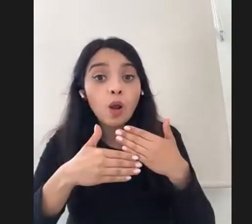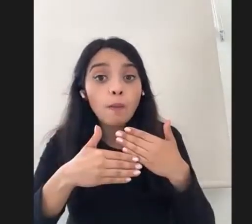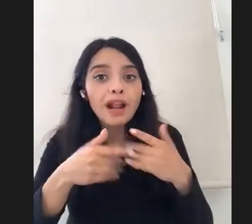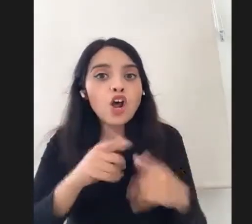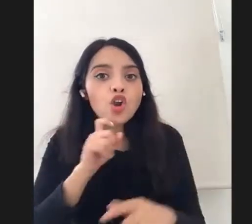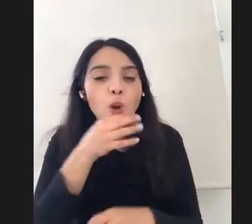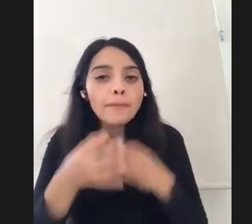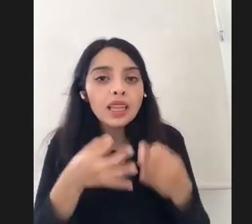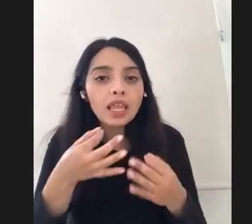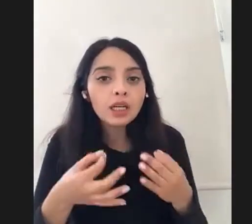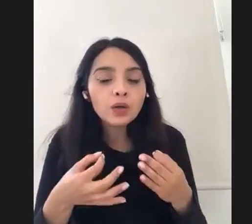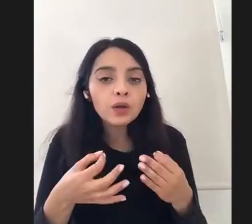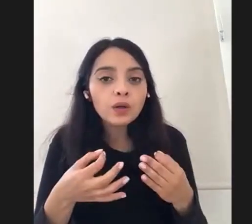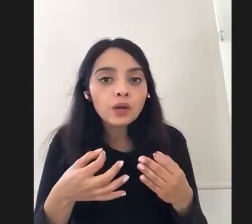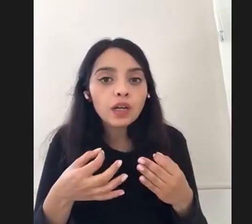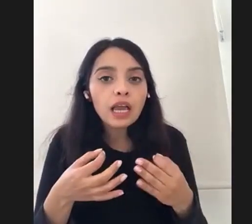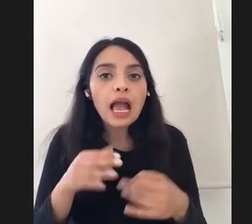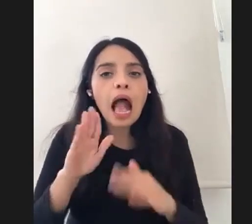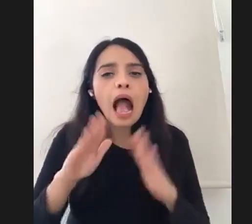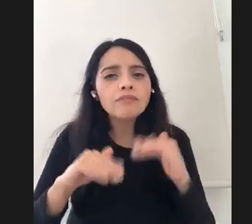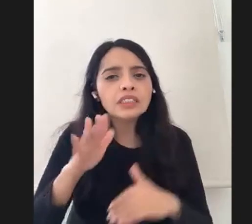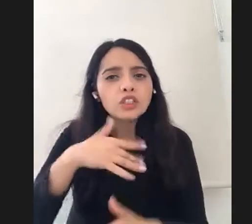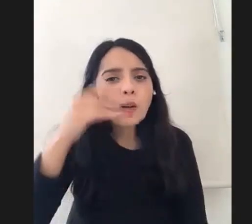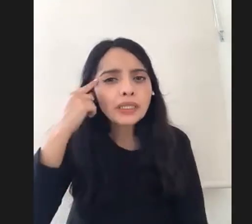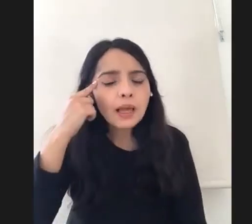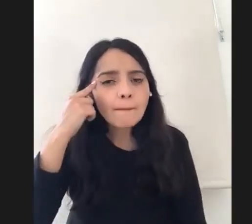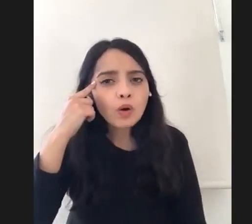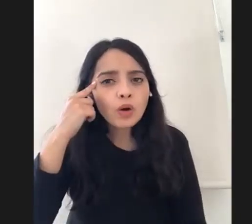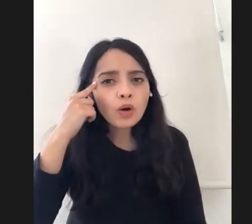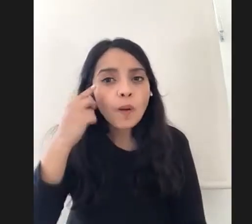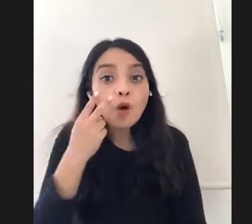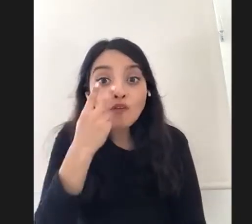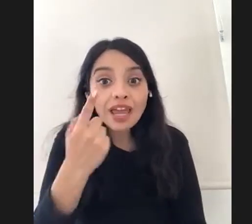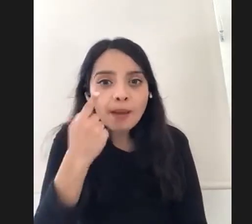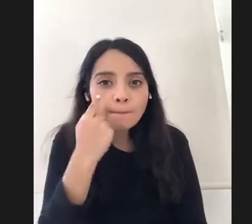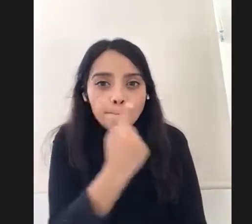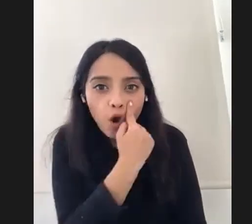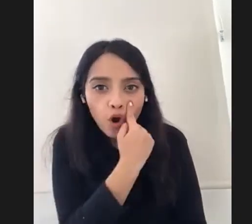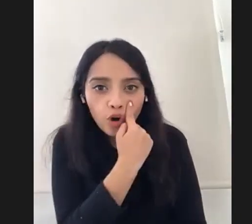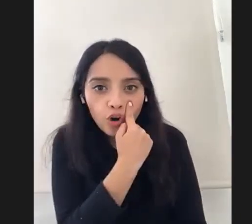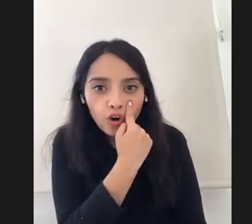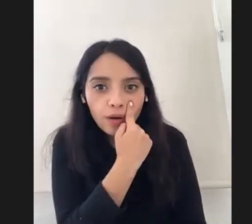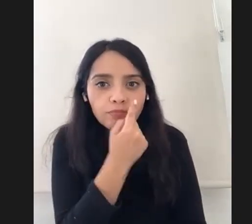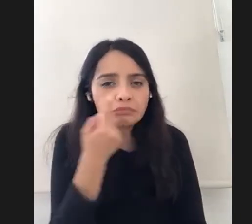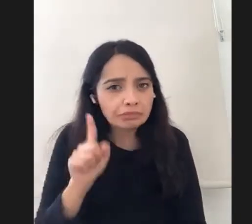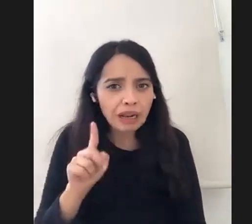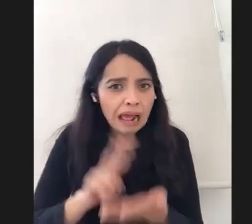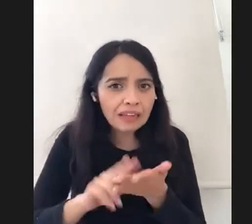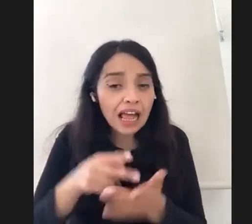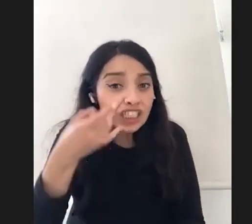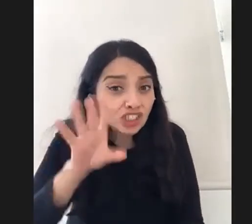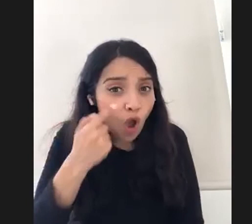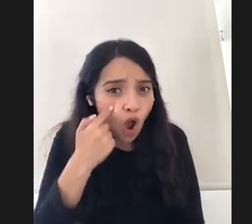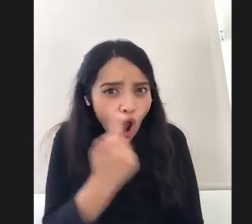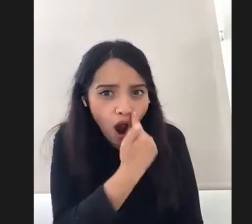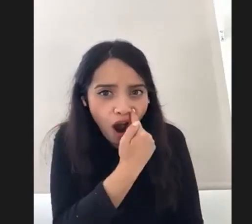comentario. Muchas veces pensamos que uno ve porque tiene ojos. Los ojos son insuficientes para ver. El que ve